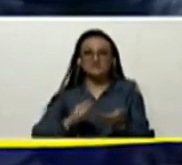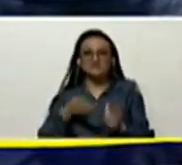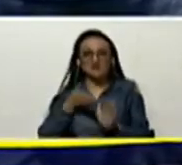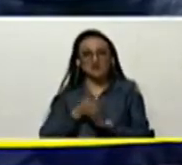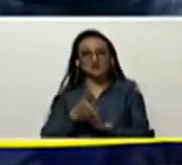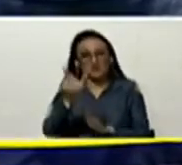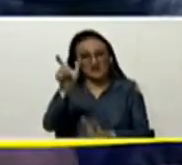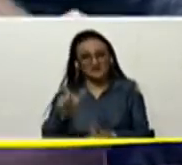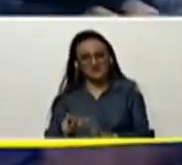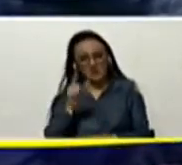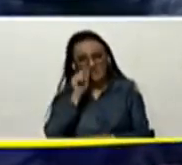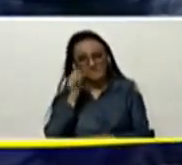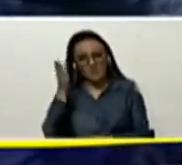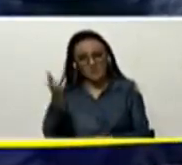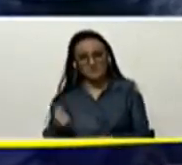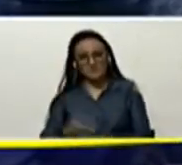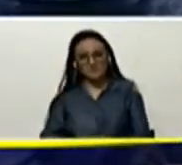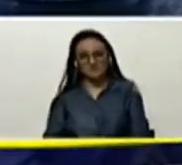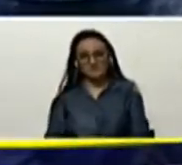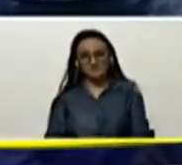sobre él,